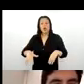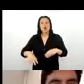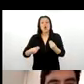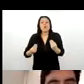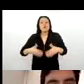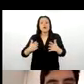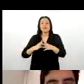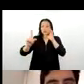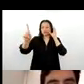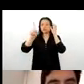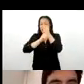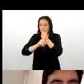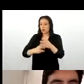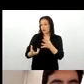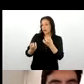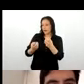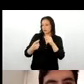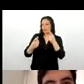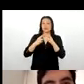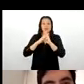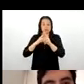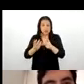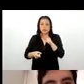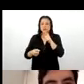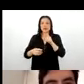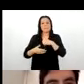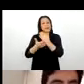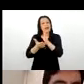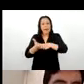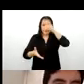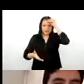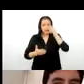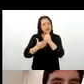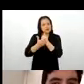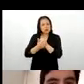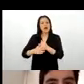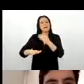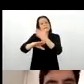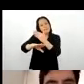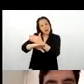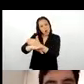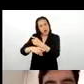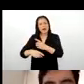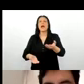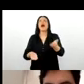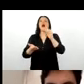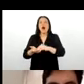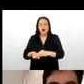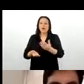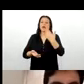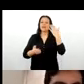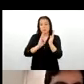esperados. Eso es una parte de aprendizaje que nos ayuda a retroalimentar lo que ya hemos planificado.